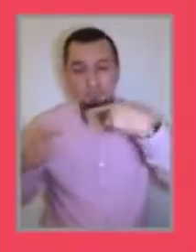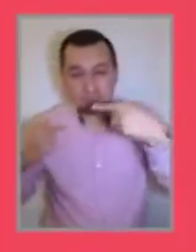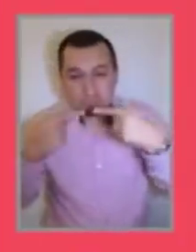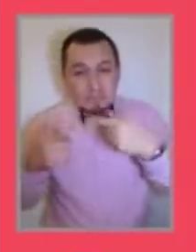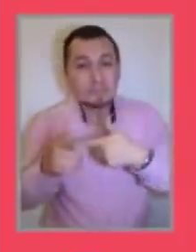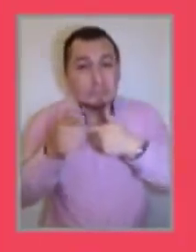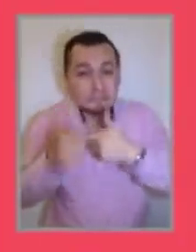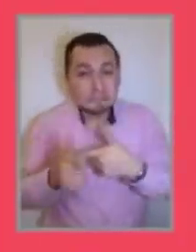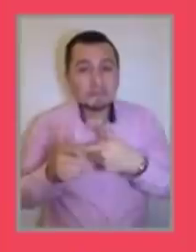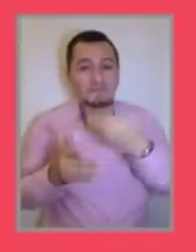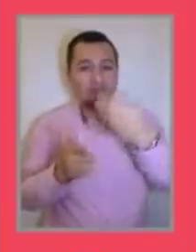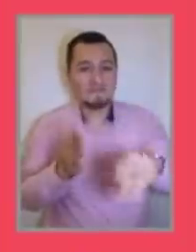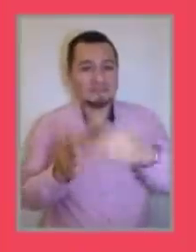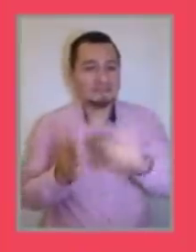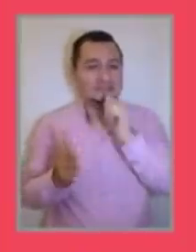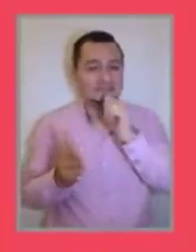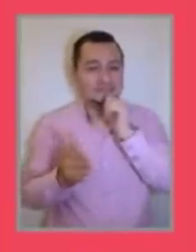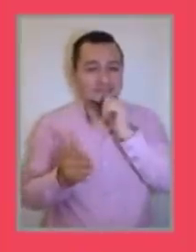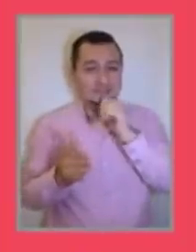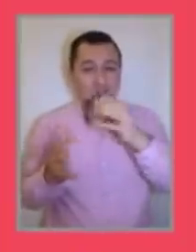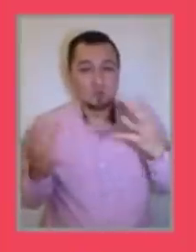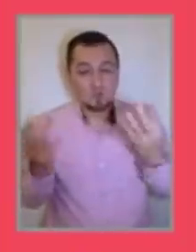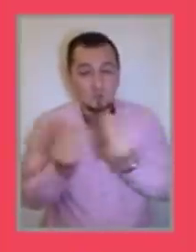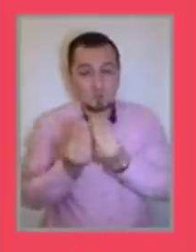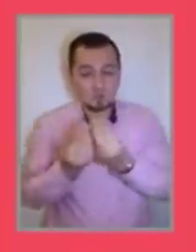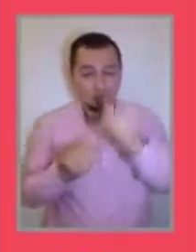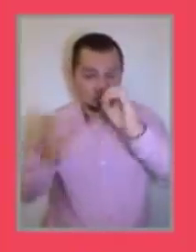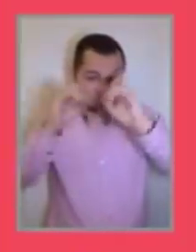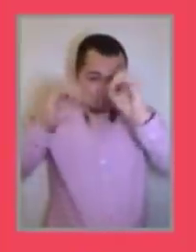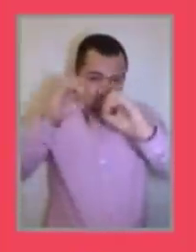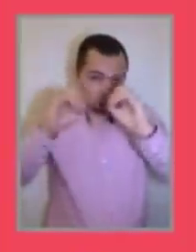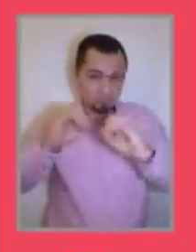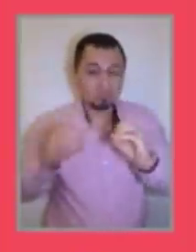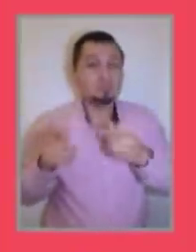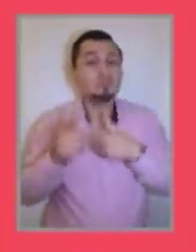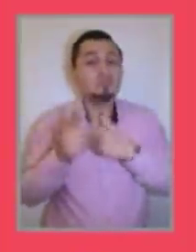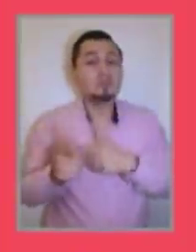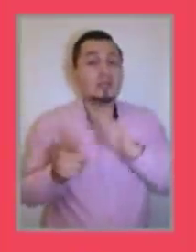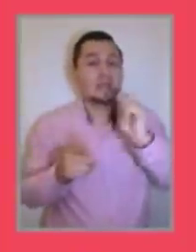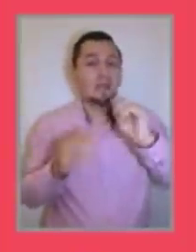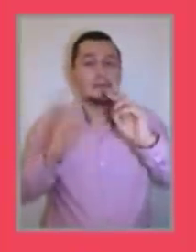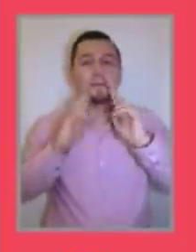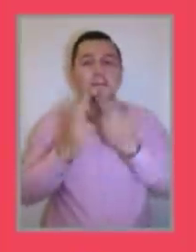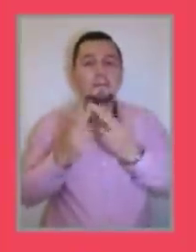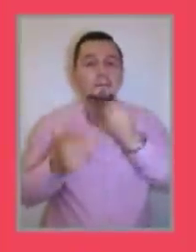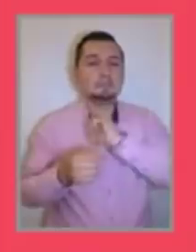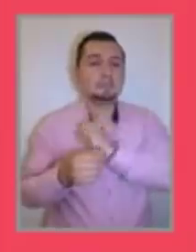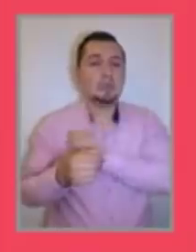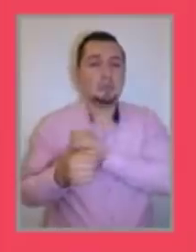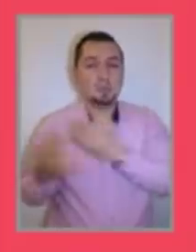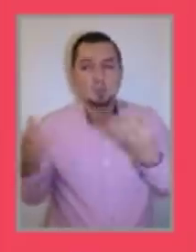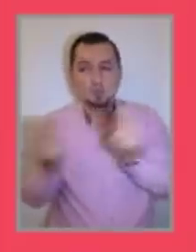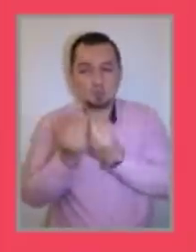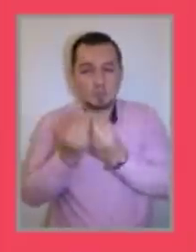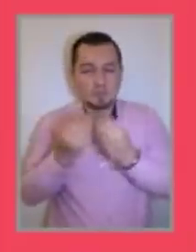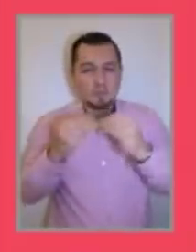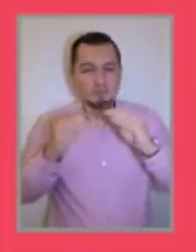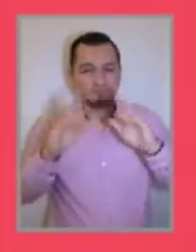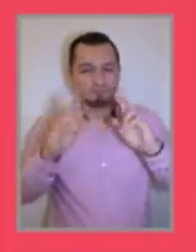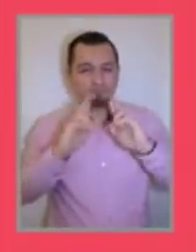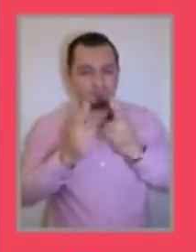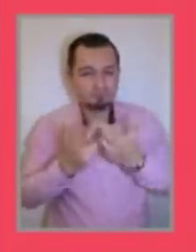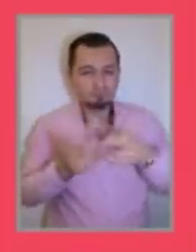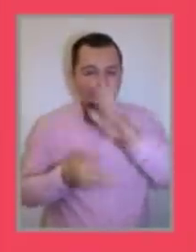están pendientes, estarán siendo analizadas periódicamente por la Mesa de Salud. Uno, revisando, como siempre lo hacemos